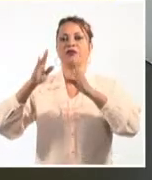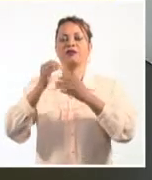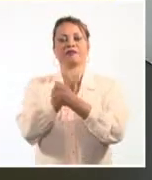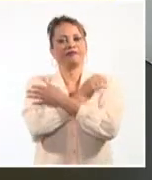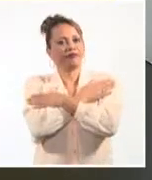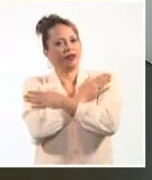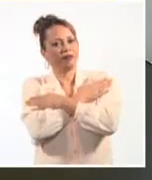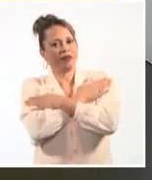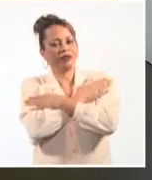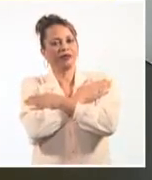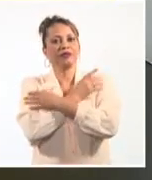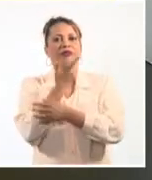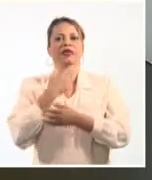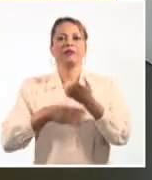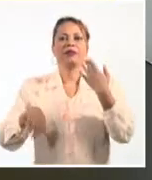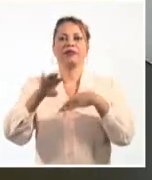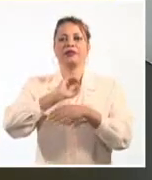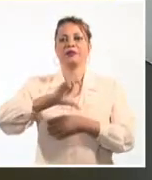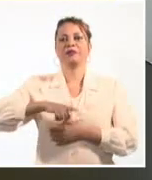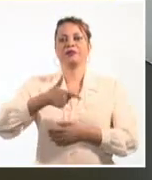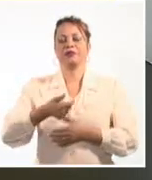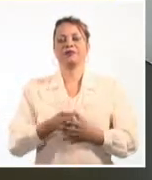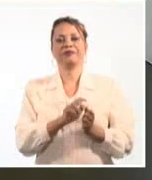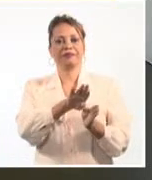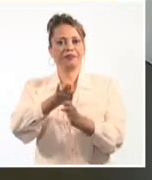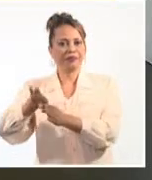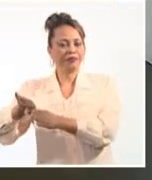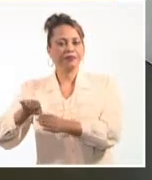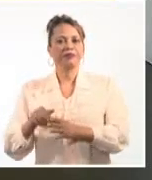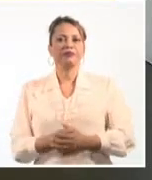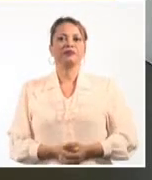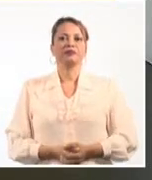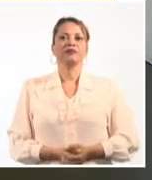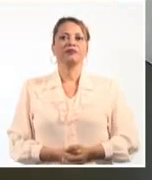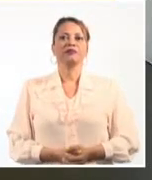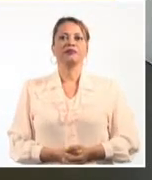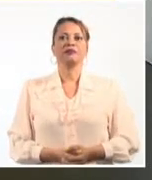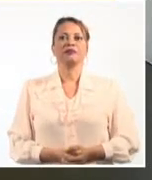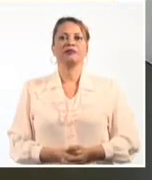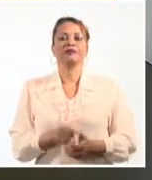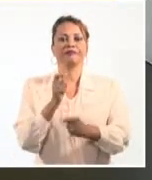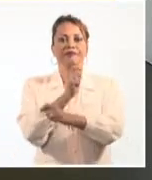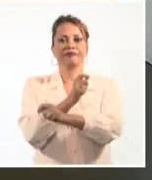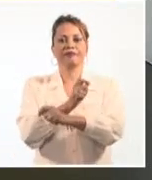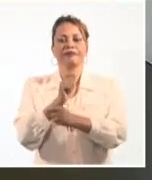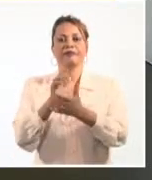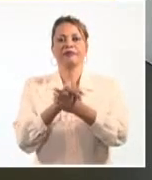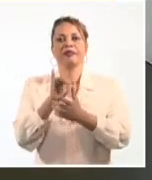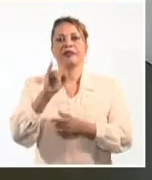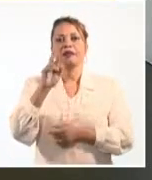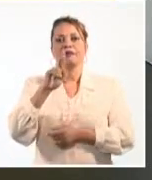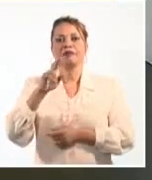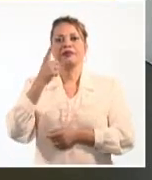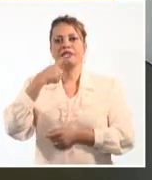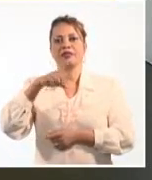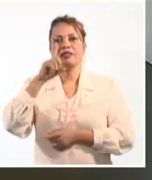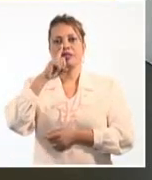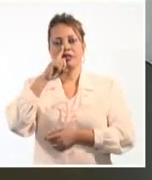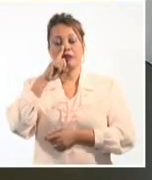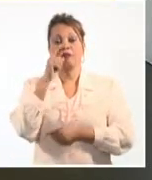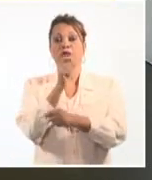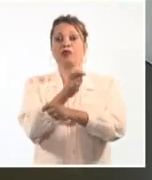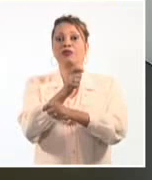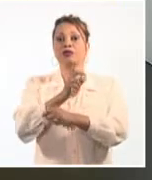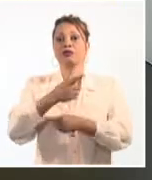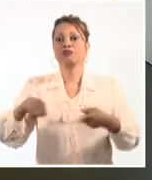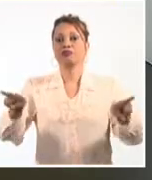abrazo, Alpidio Alonso Grau". A propósito de este día, la maestra Miriam Lai es una reconocida profesora de música